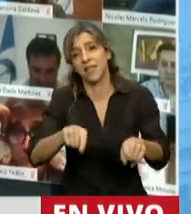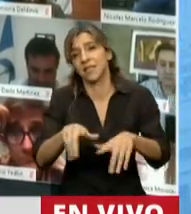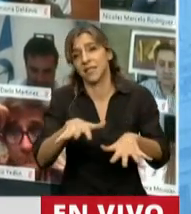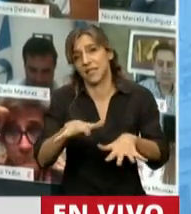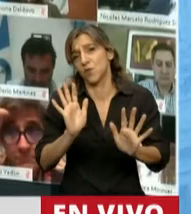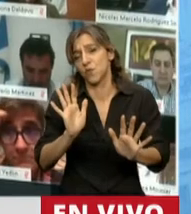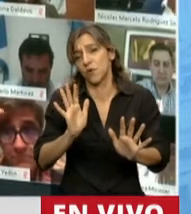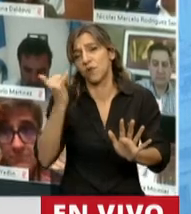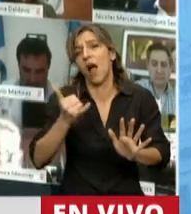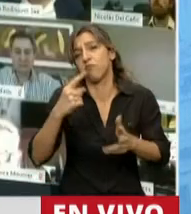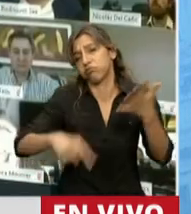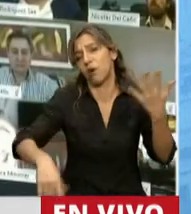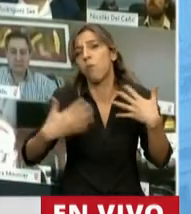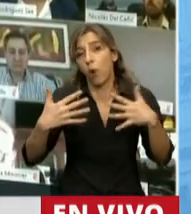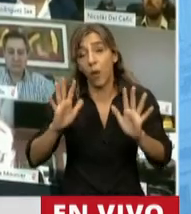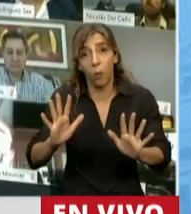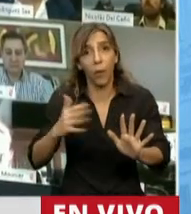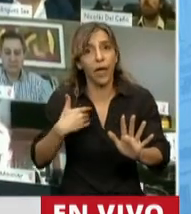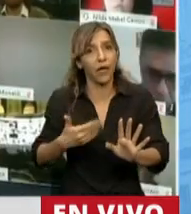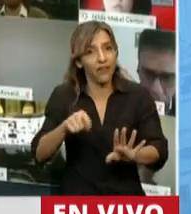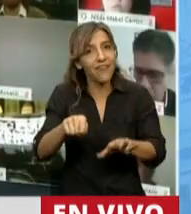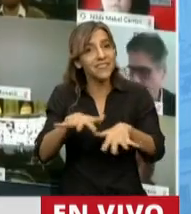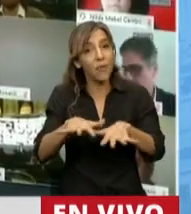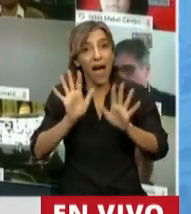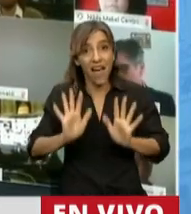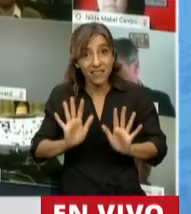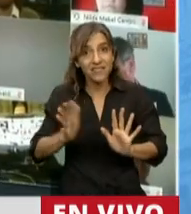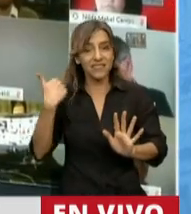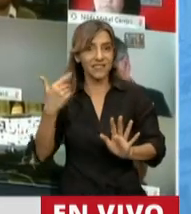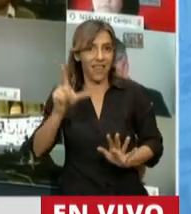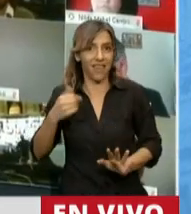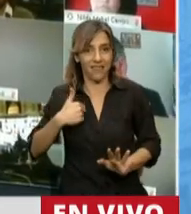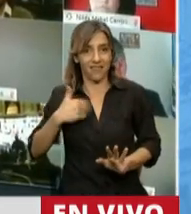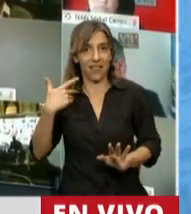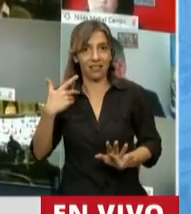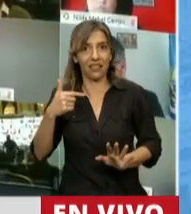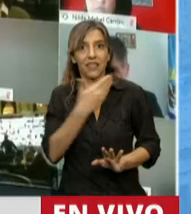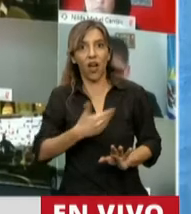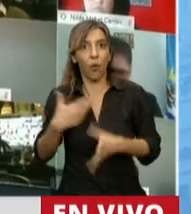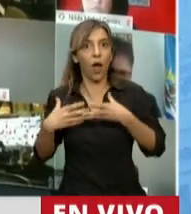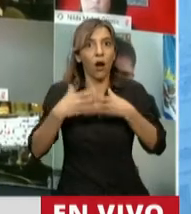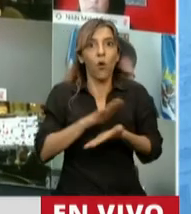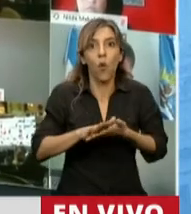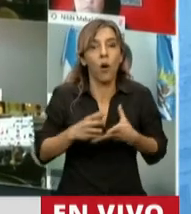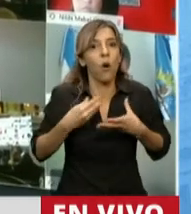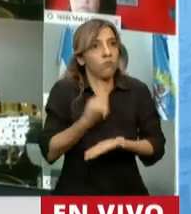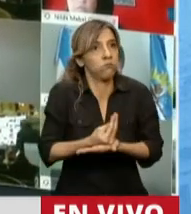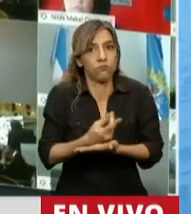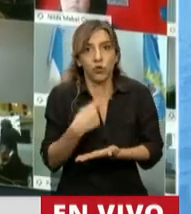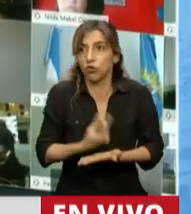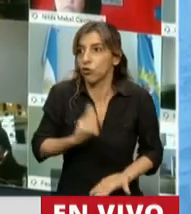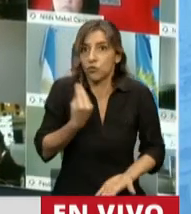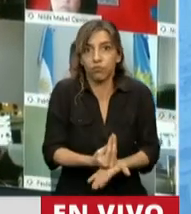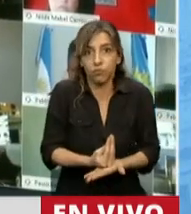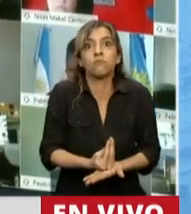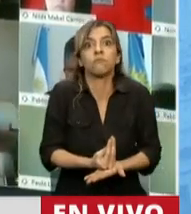que quiero dejar en claro es que a la hora de hablar, entiendan la situación en la que la Argentina estaba cuando nosotros agarramos